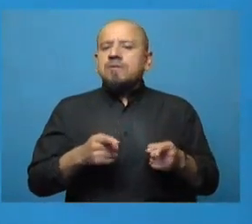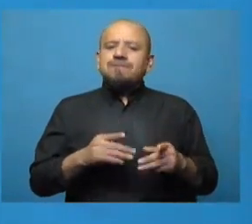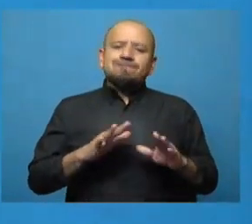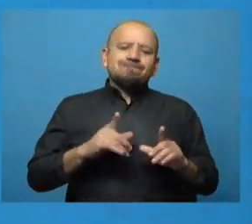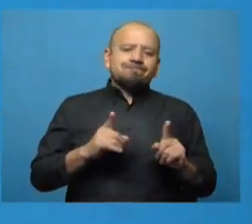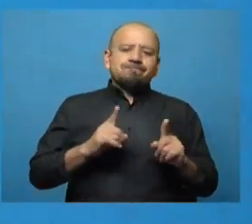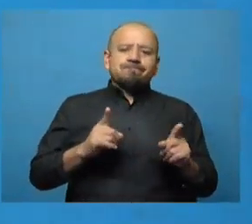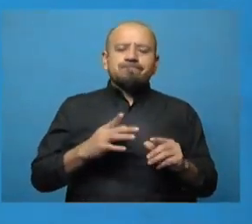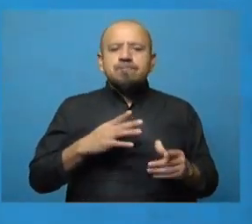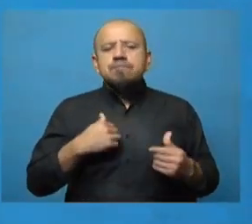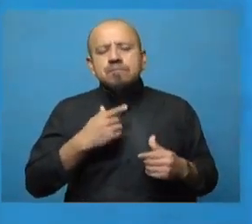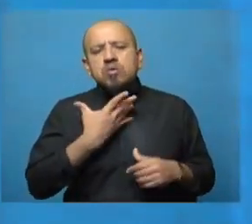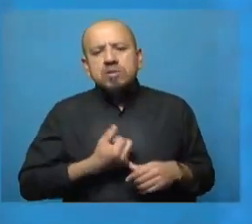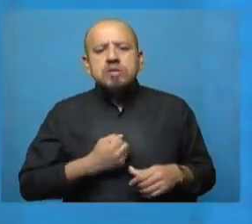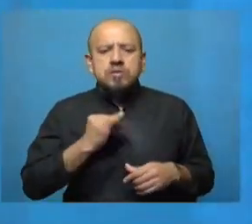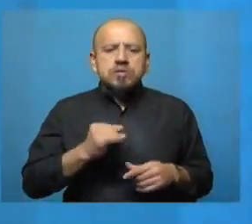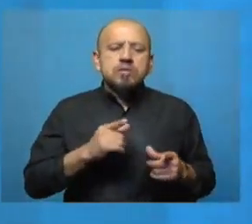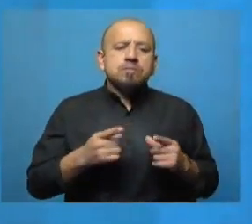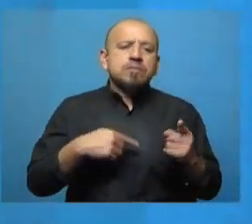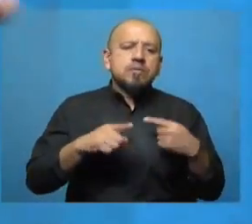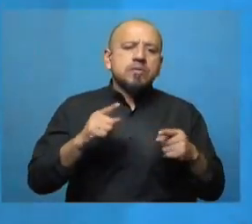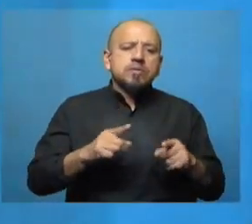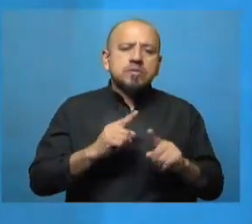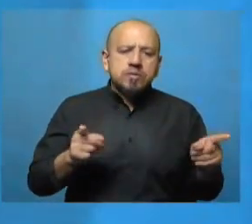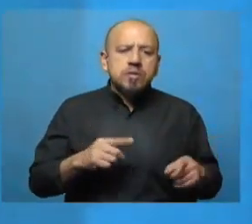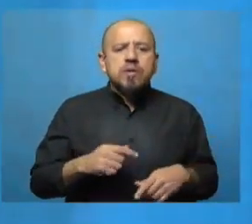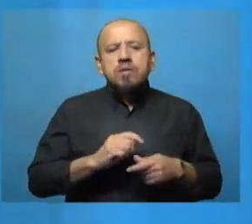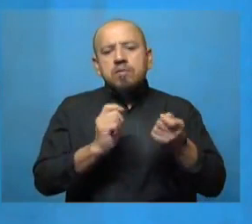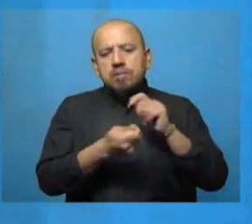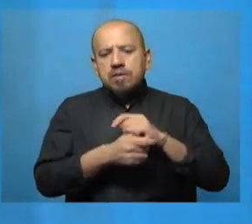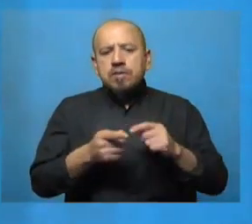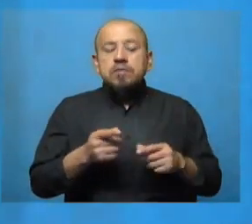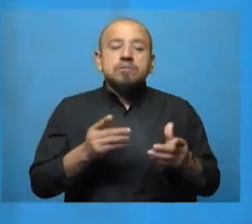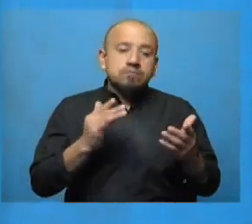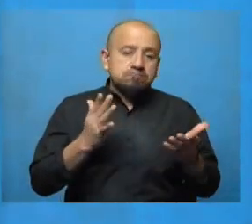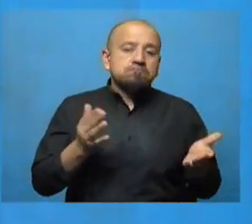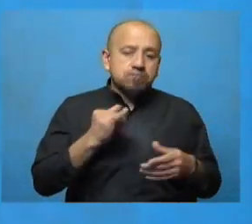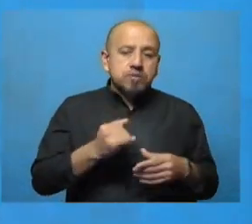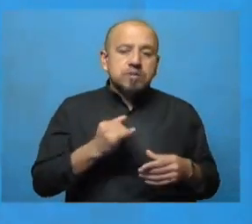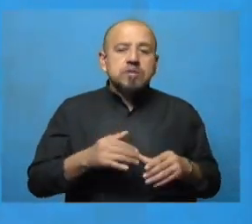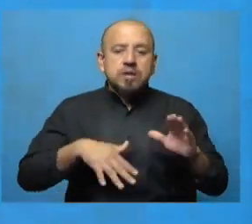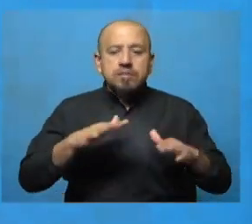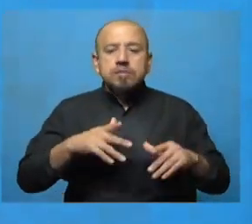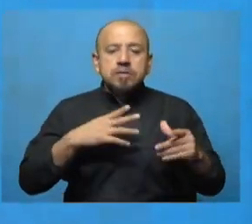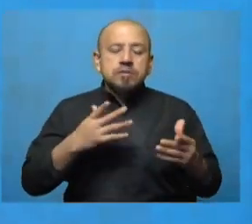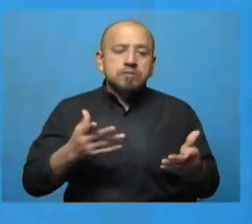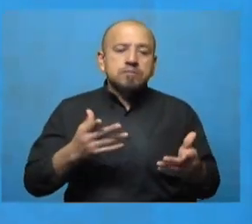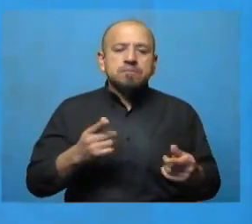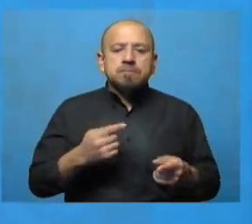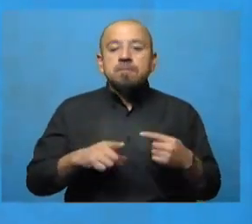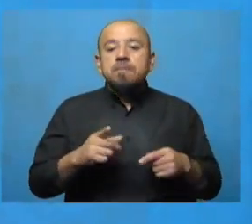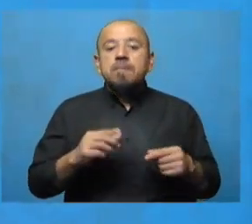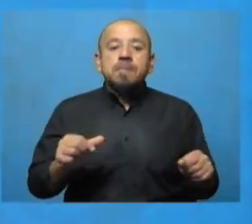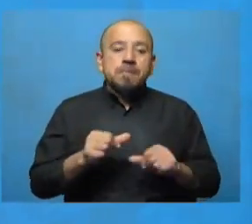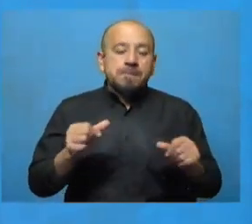estamos convencidos de este país por este camino pero no vamos a cambiar por este otro sí se ha pasado sí es normal y